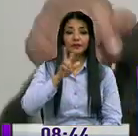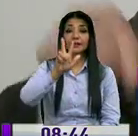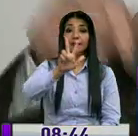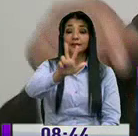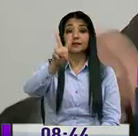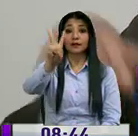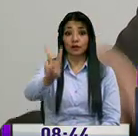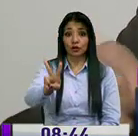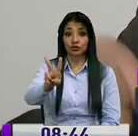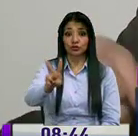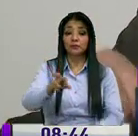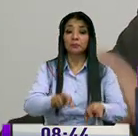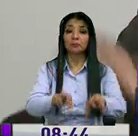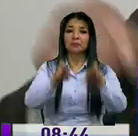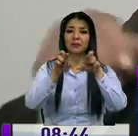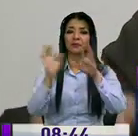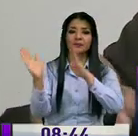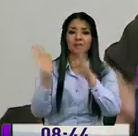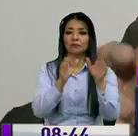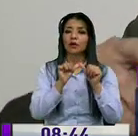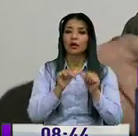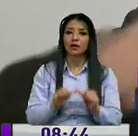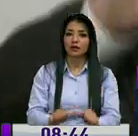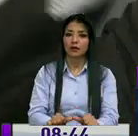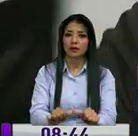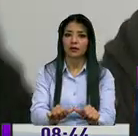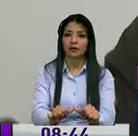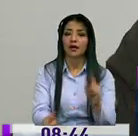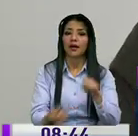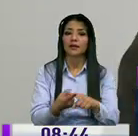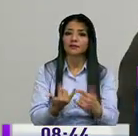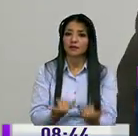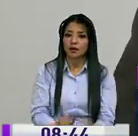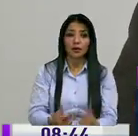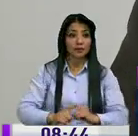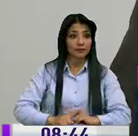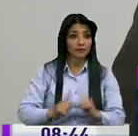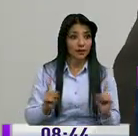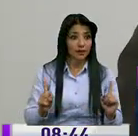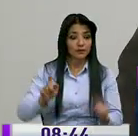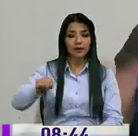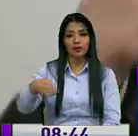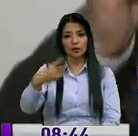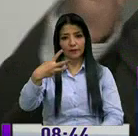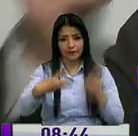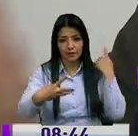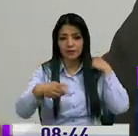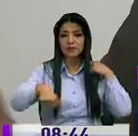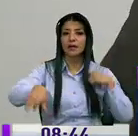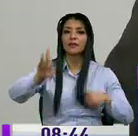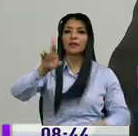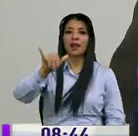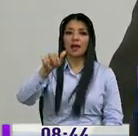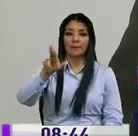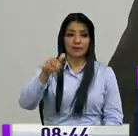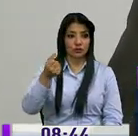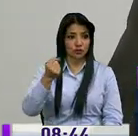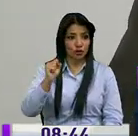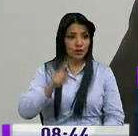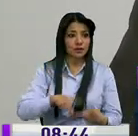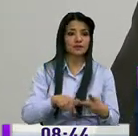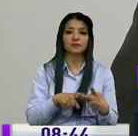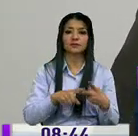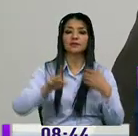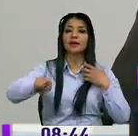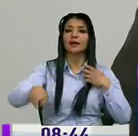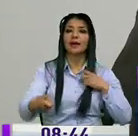32 concesiones temporales vigentes, entre otros, a Ecoavisa, a Teleamazonas, a